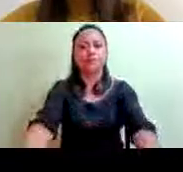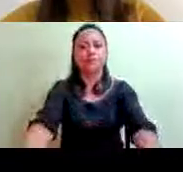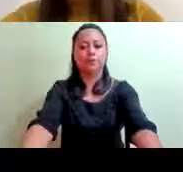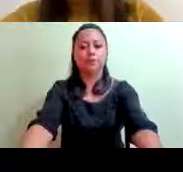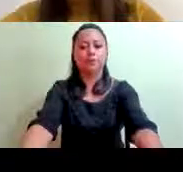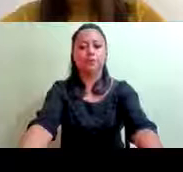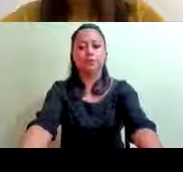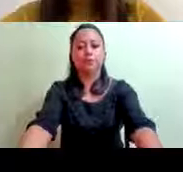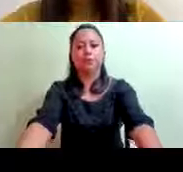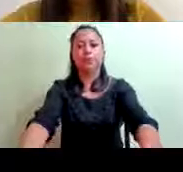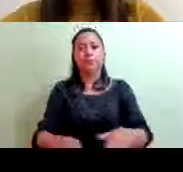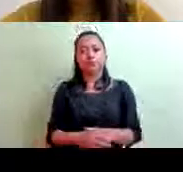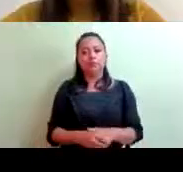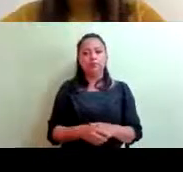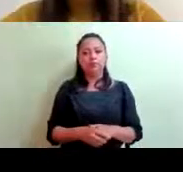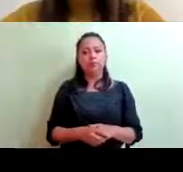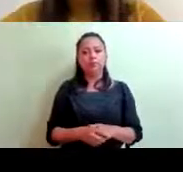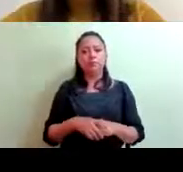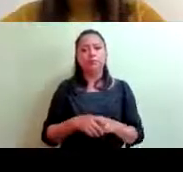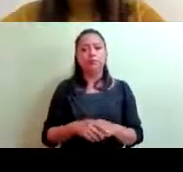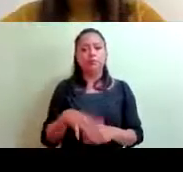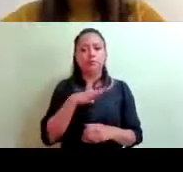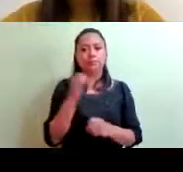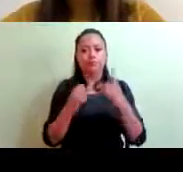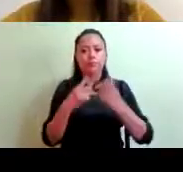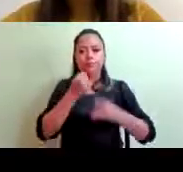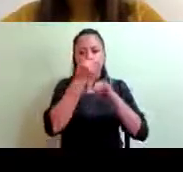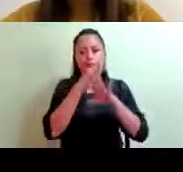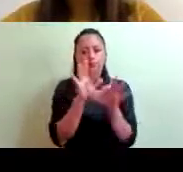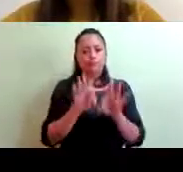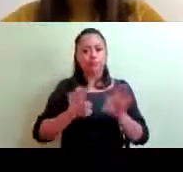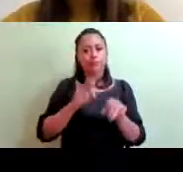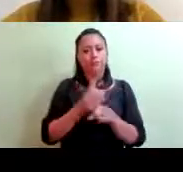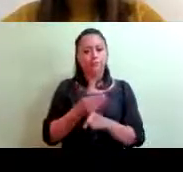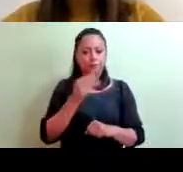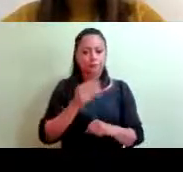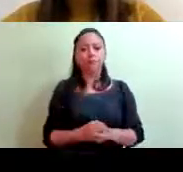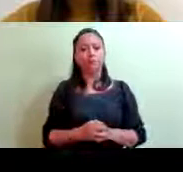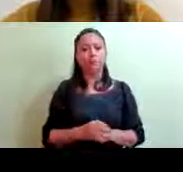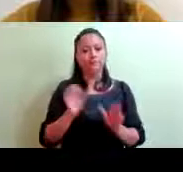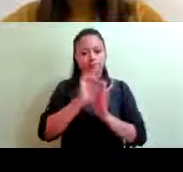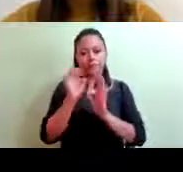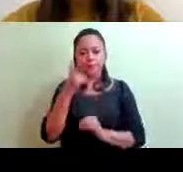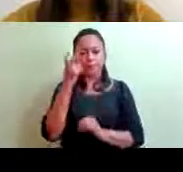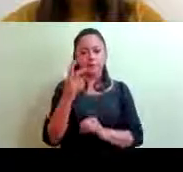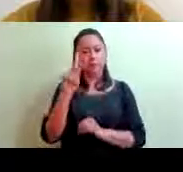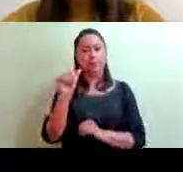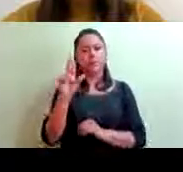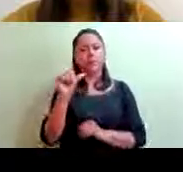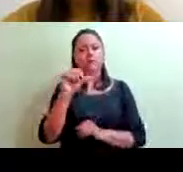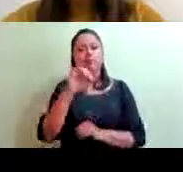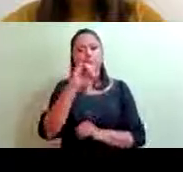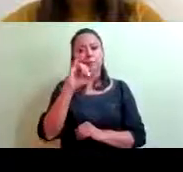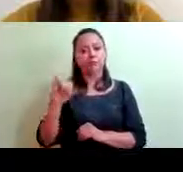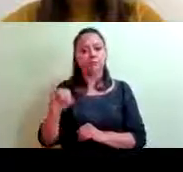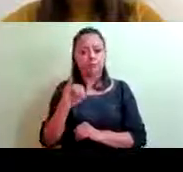Entonces, ya nos mandaba Eduardo unos datos muy interesantes sobre esta encuesta. Miren, este paraje corresponde al paraje de Cieneguillas, que